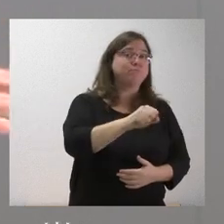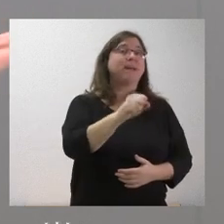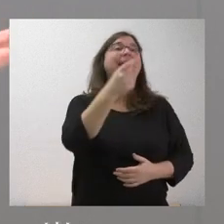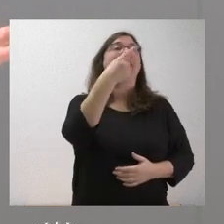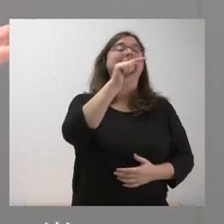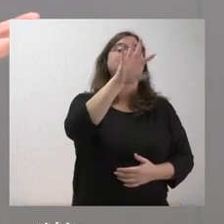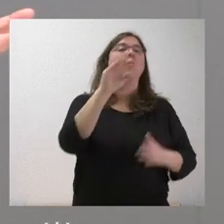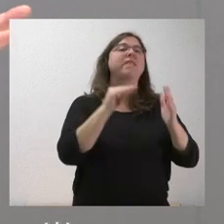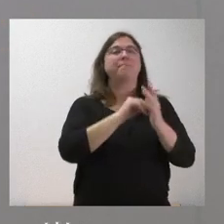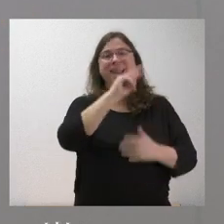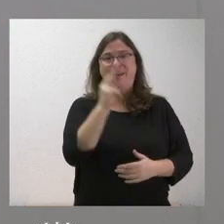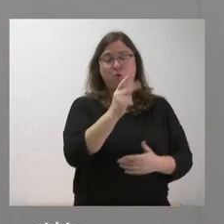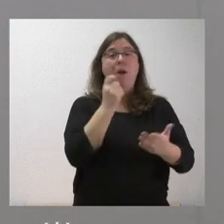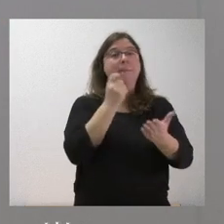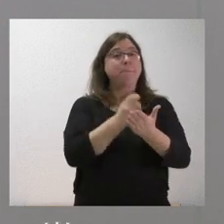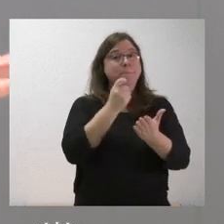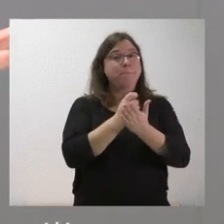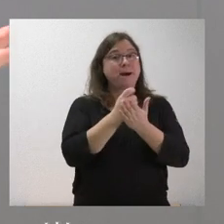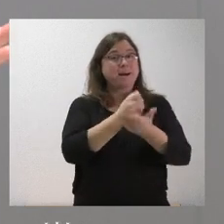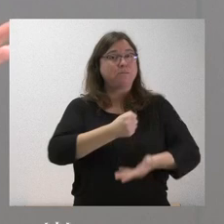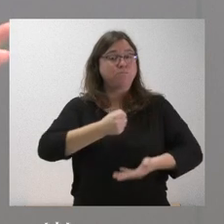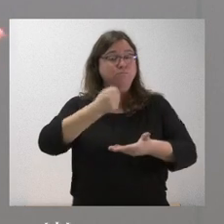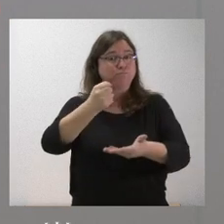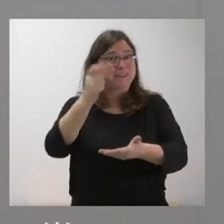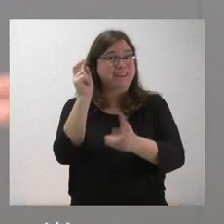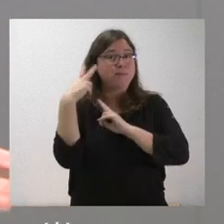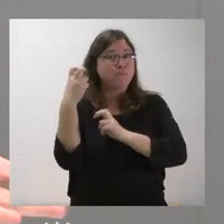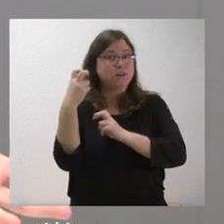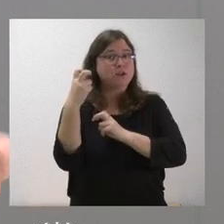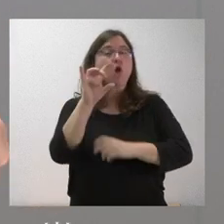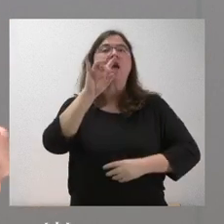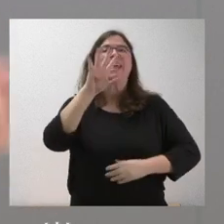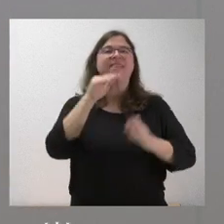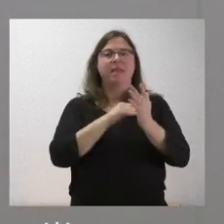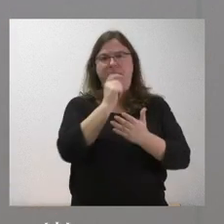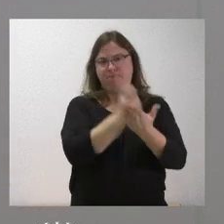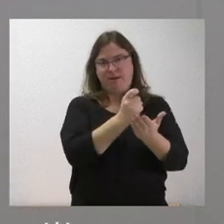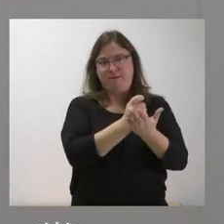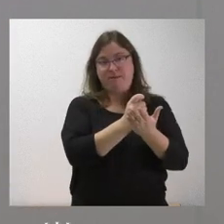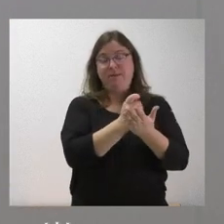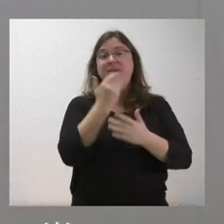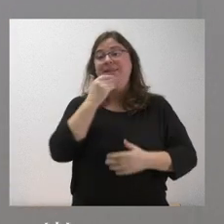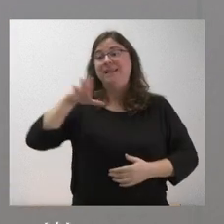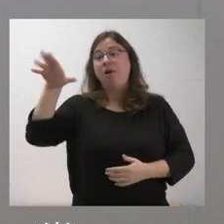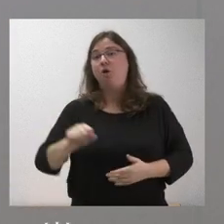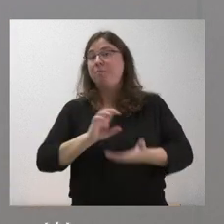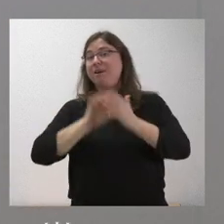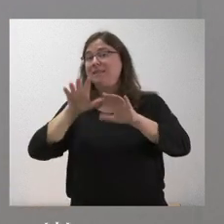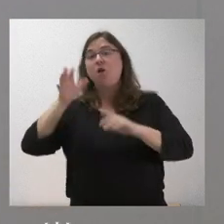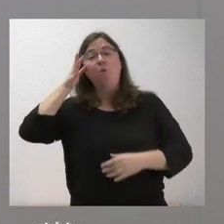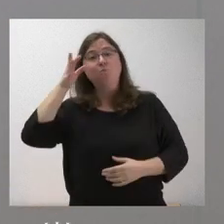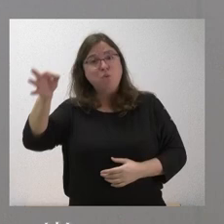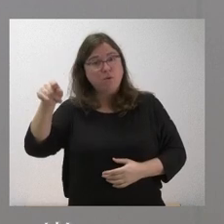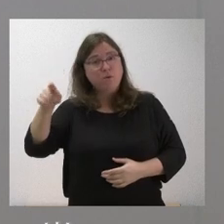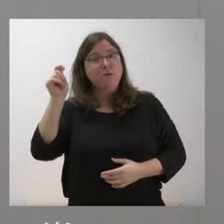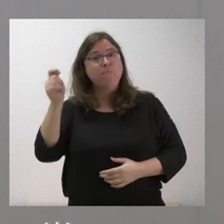150,000 tiene que pagar en el impuesto de transmisiones patrimoniales 15,000 cuando lo adquieren Castilla y León en el mundo rural ese